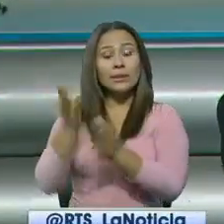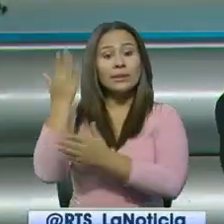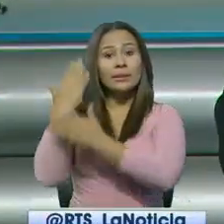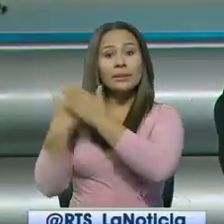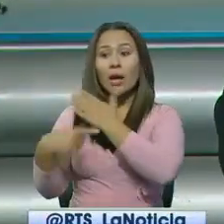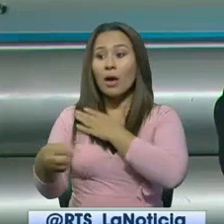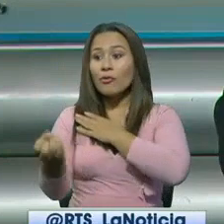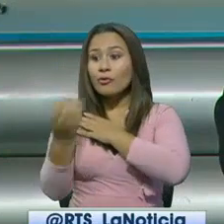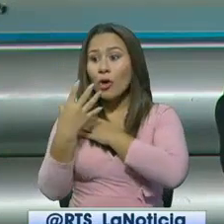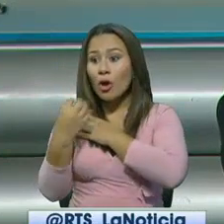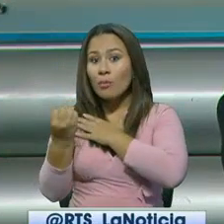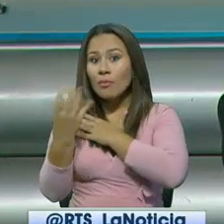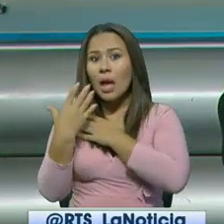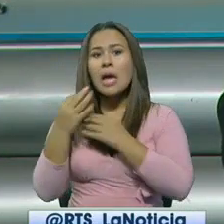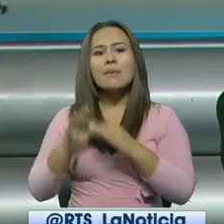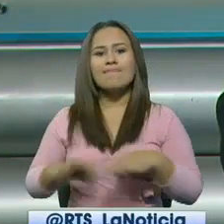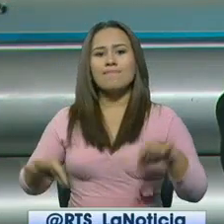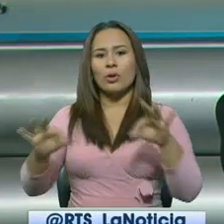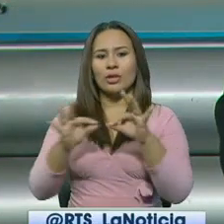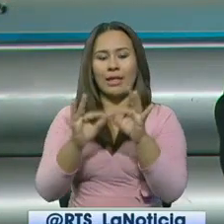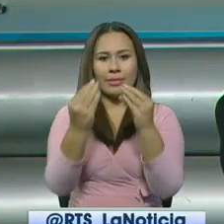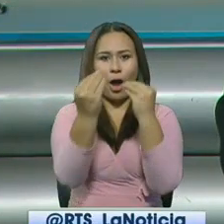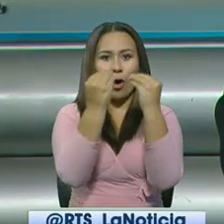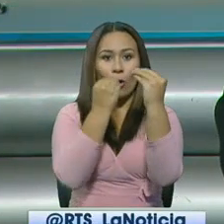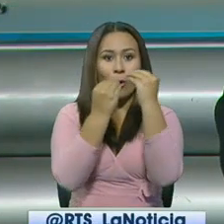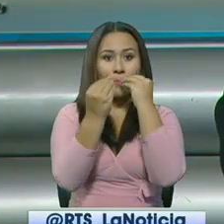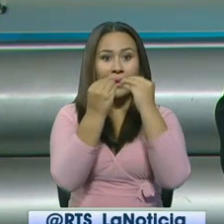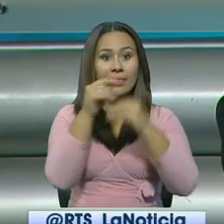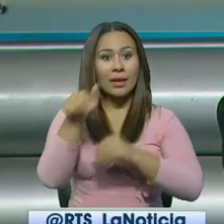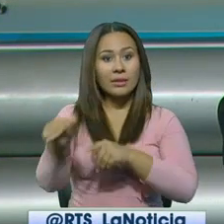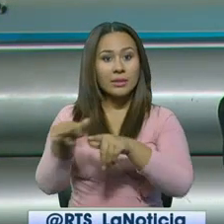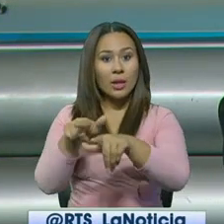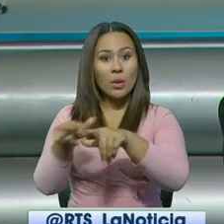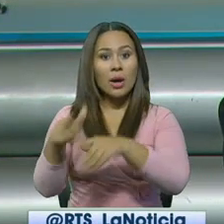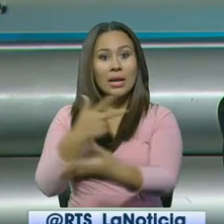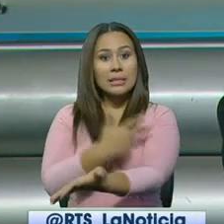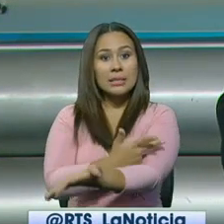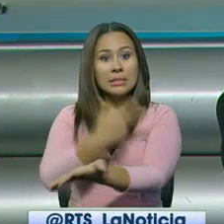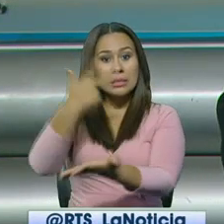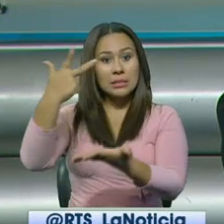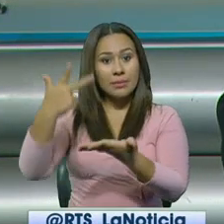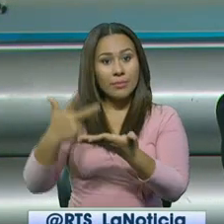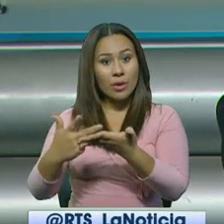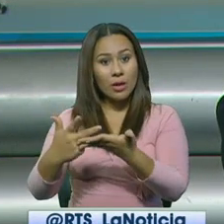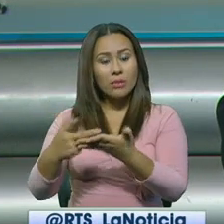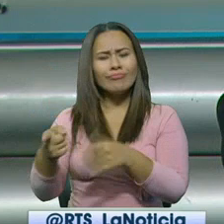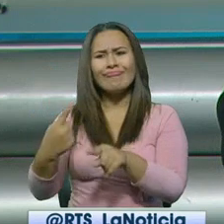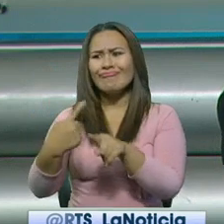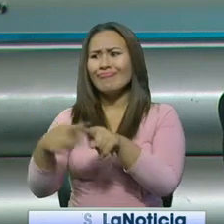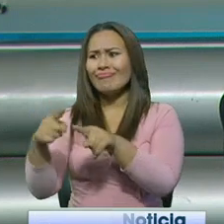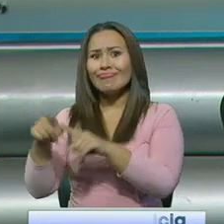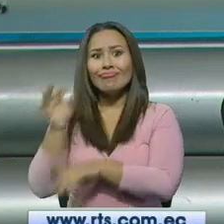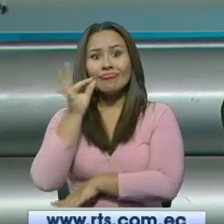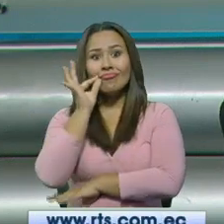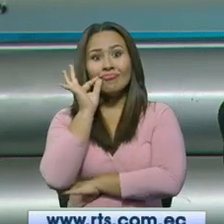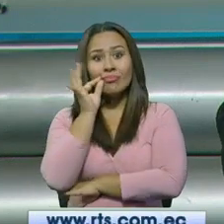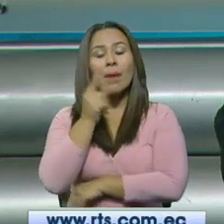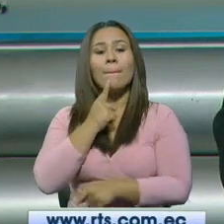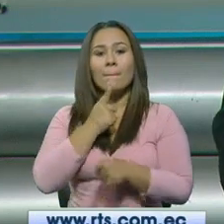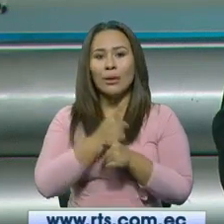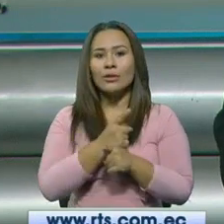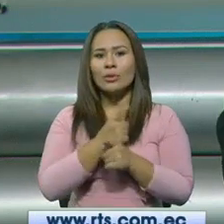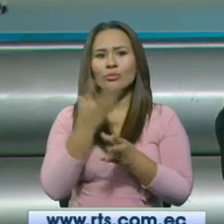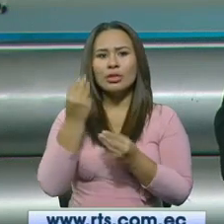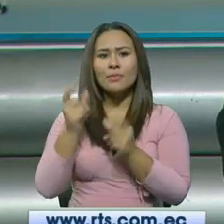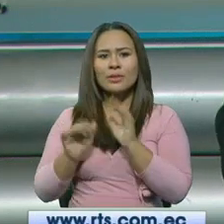ocurrido hechos importantes. La gastronomía de este cantón de la provincia del Chimborazo es muy variada y es una de las razones por la